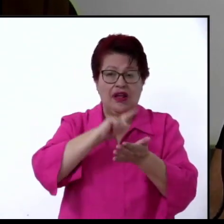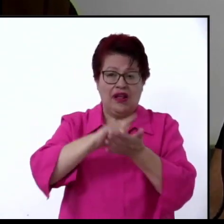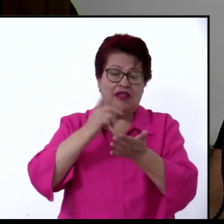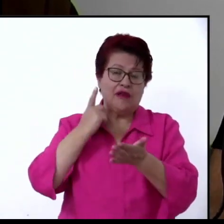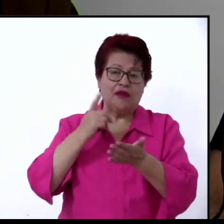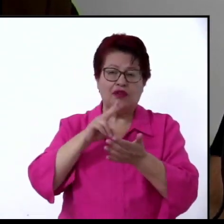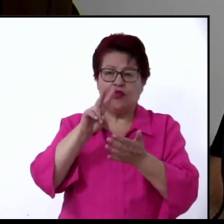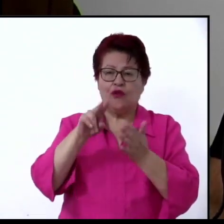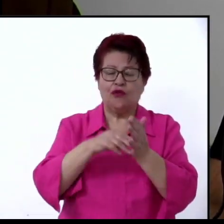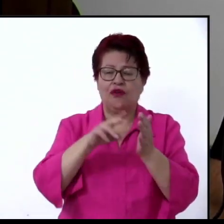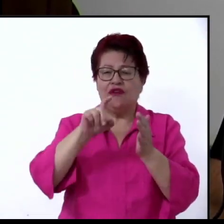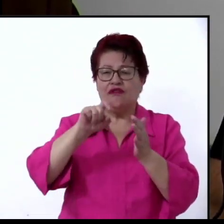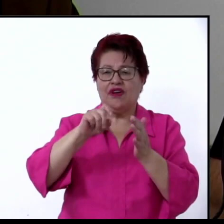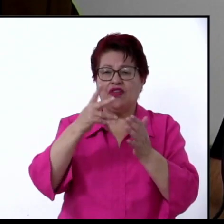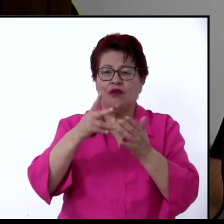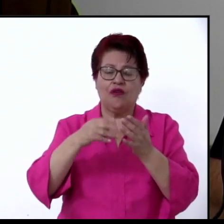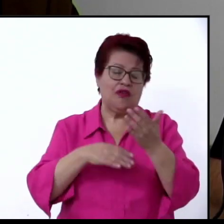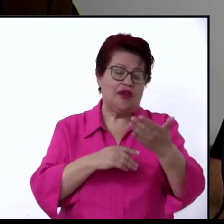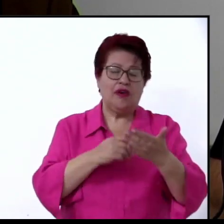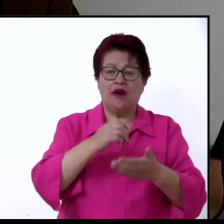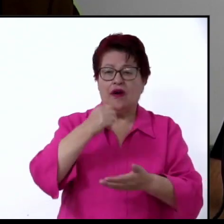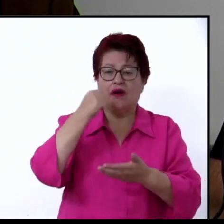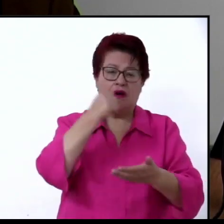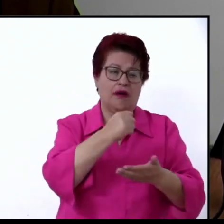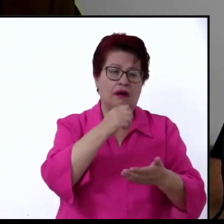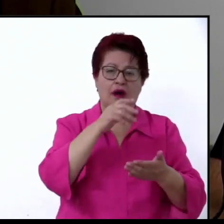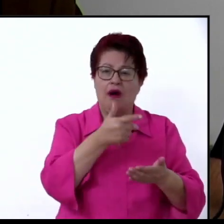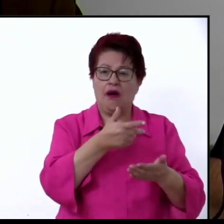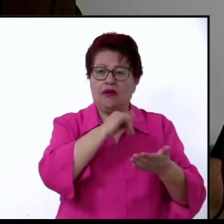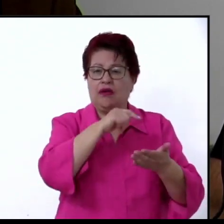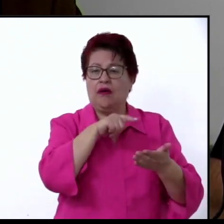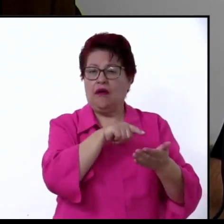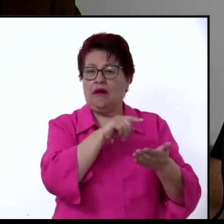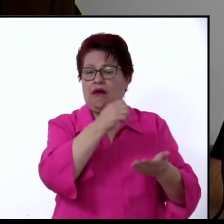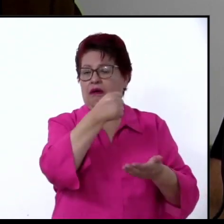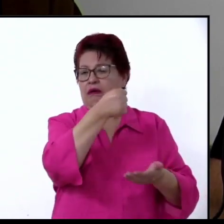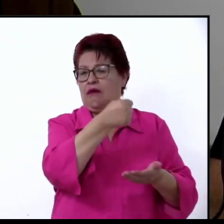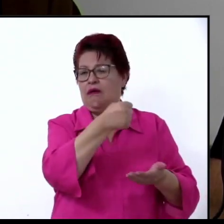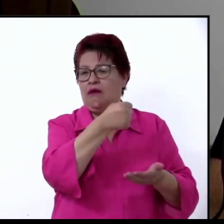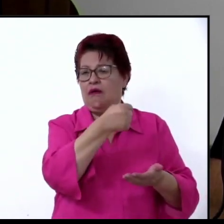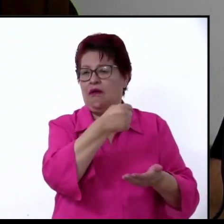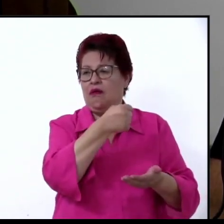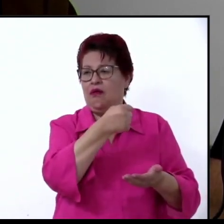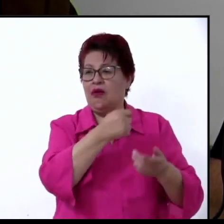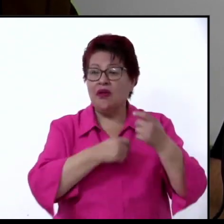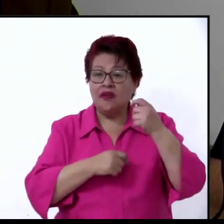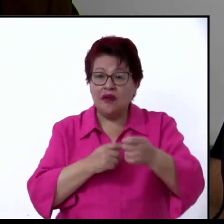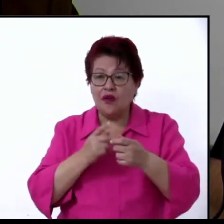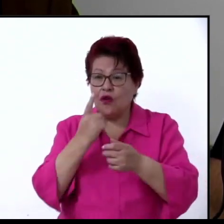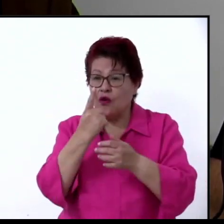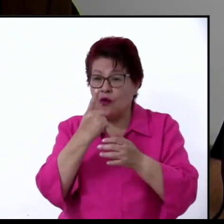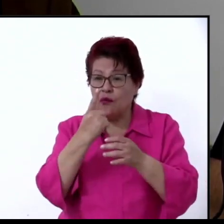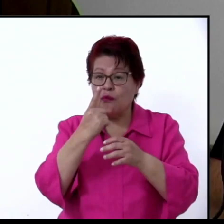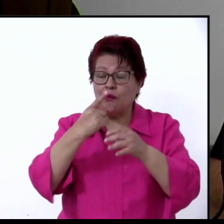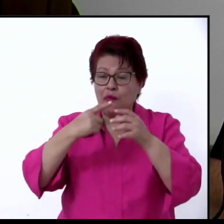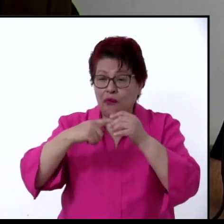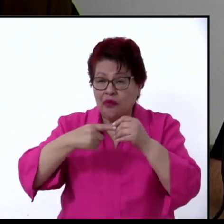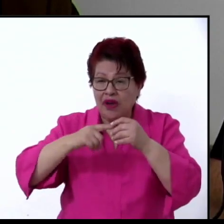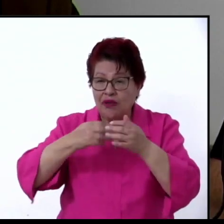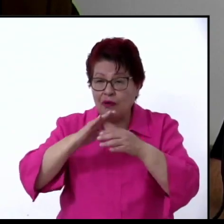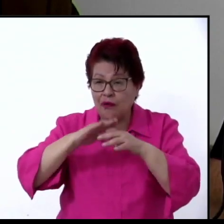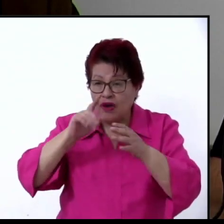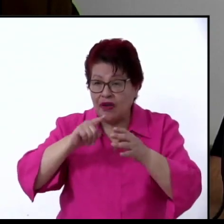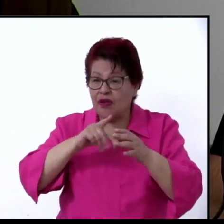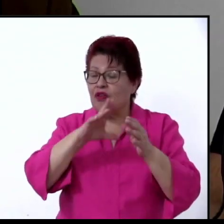2022 no implicó la asignación de un peso más para la Secretaría del Trabajo